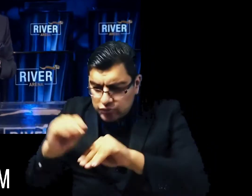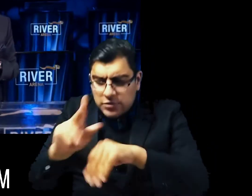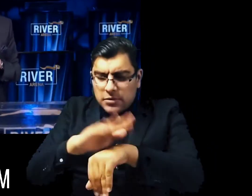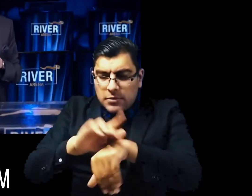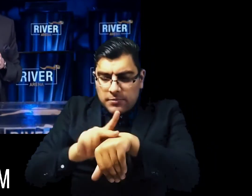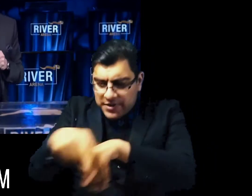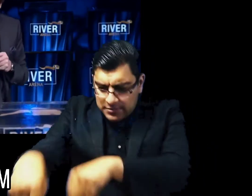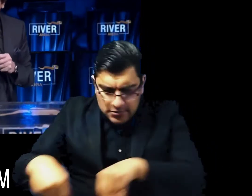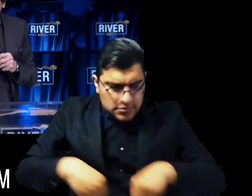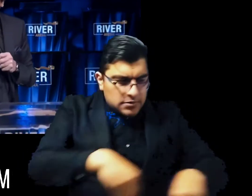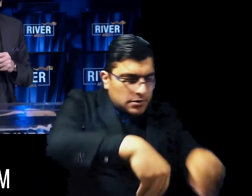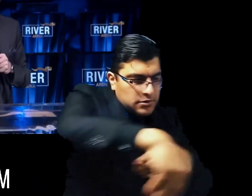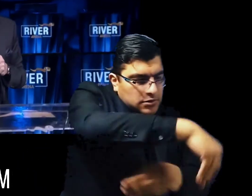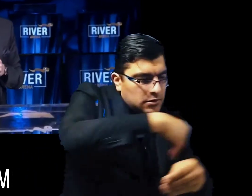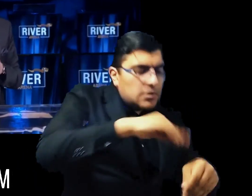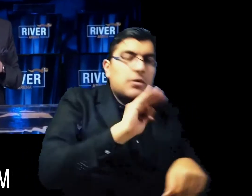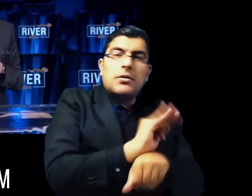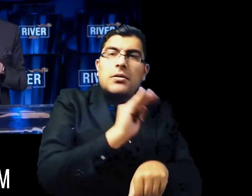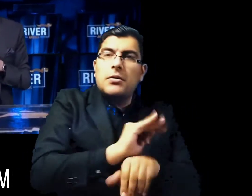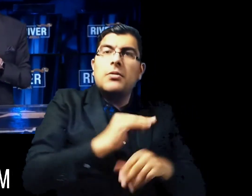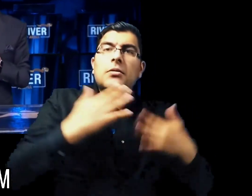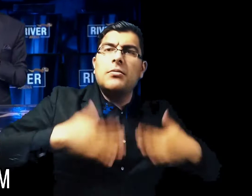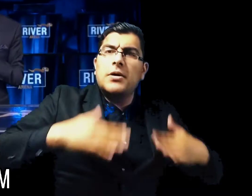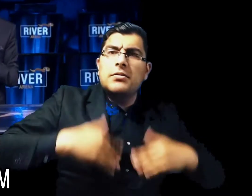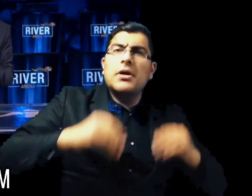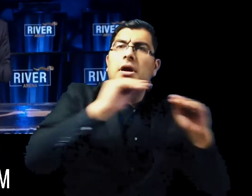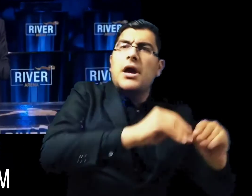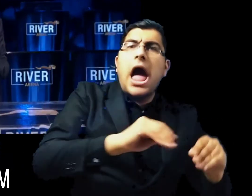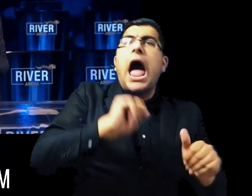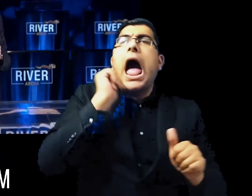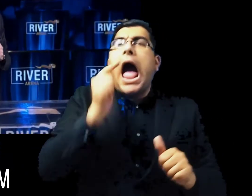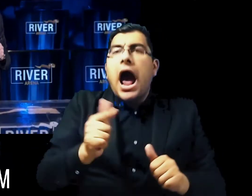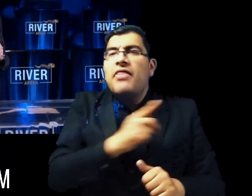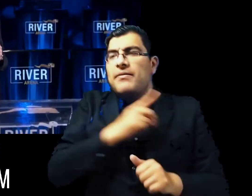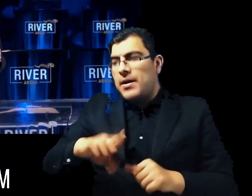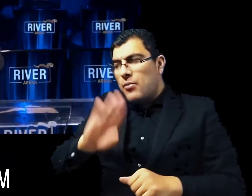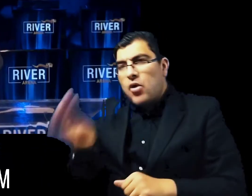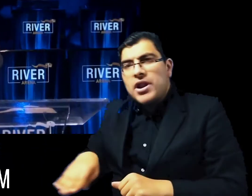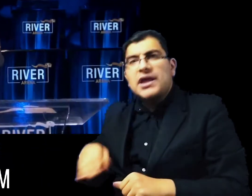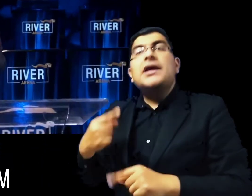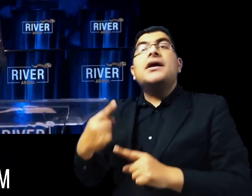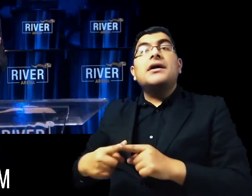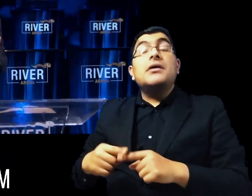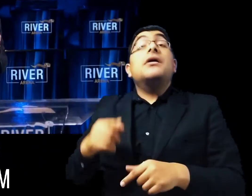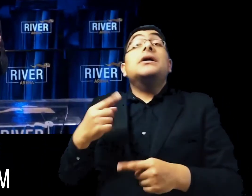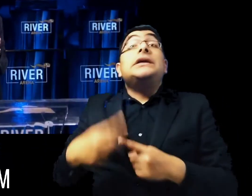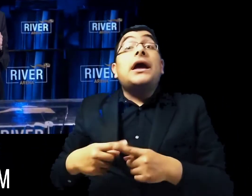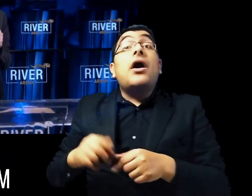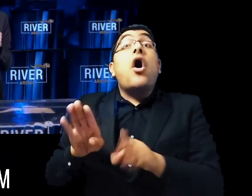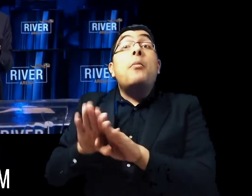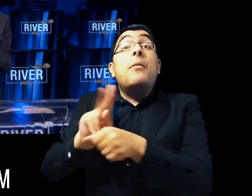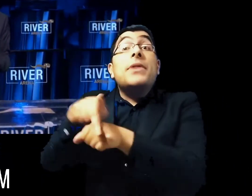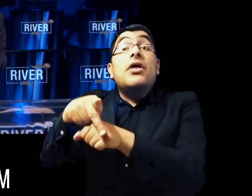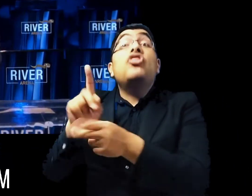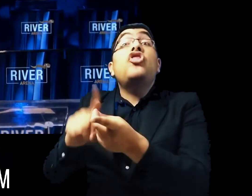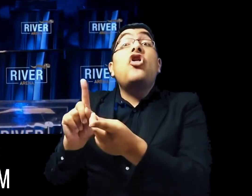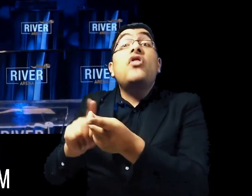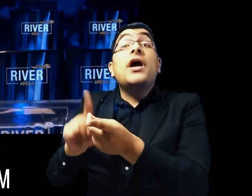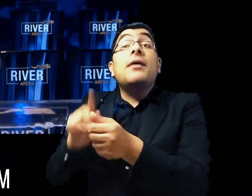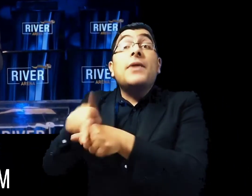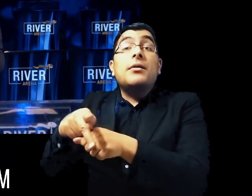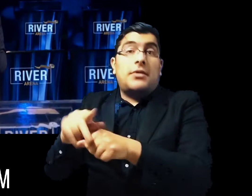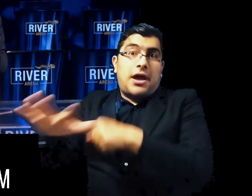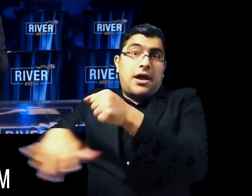De hecho, si serían cubiertos, algo tenía que morir para que ellos sean cubiertos, porque los vistió con pieles. ¿De dónde salen esas pieles? ¿De